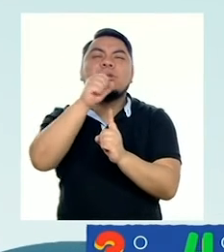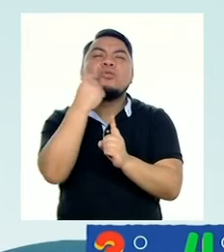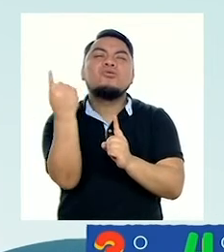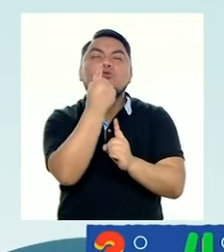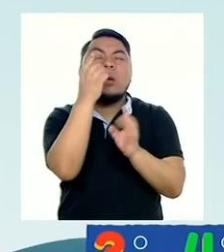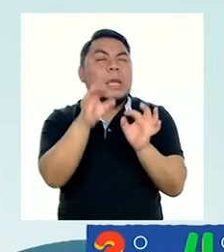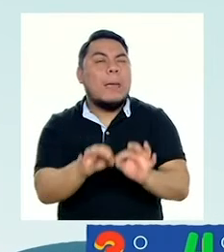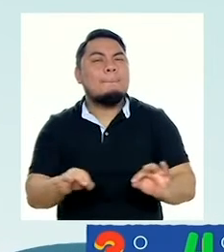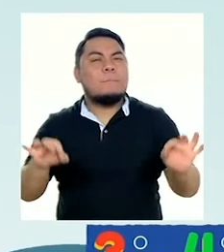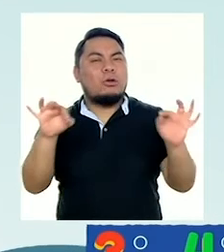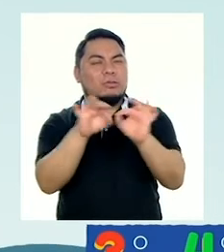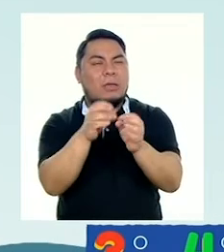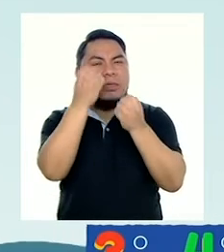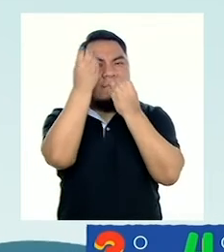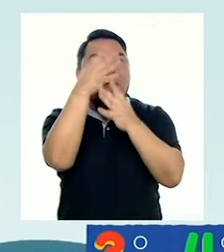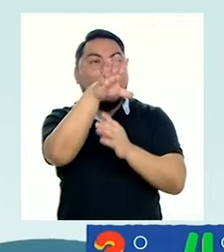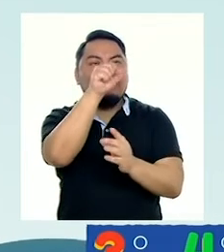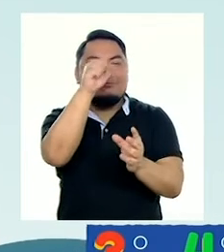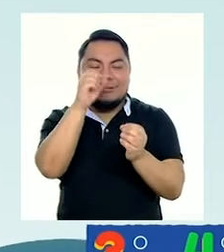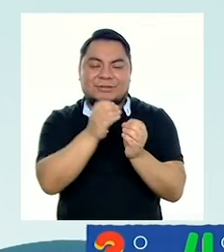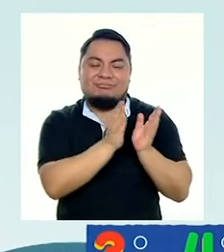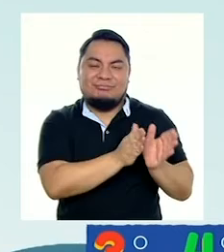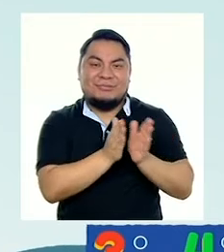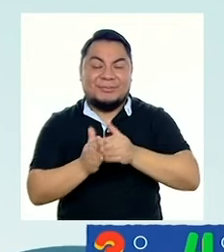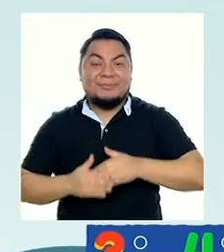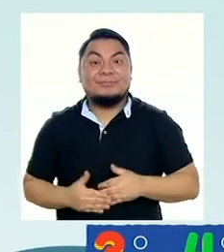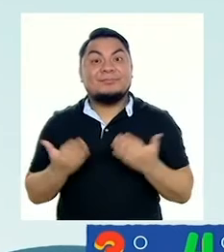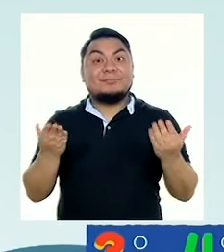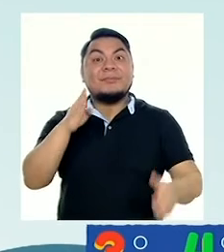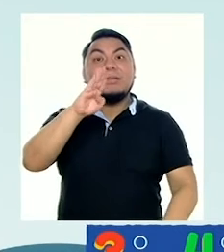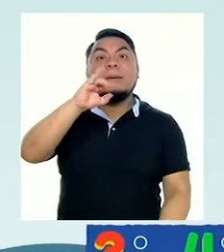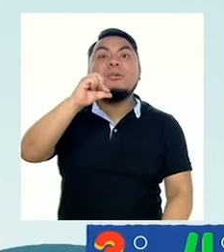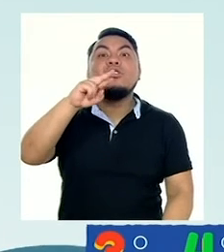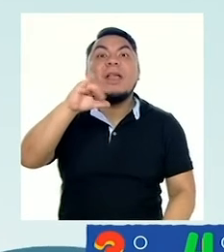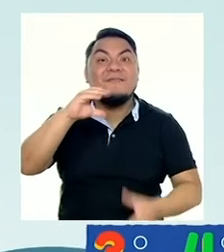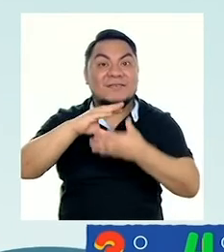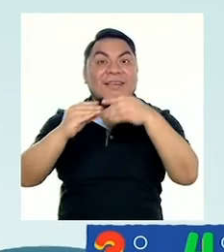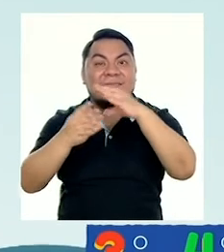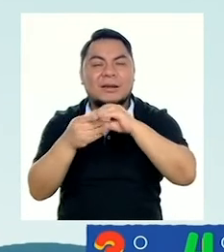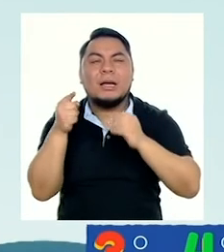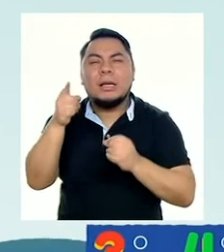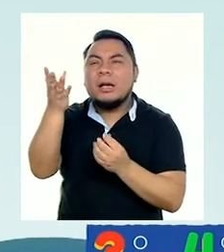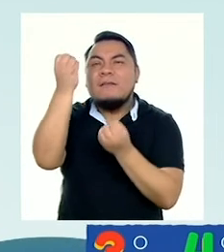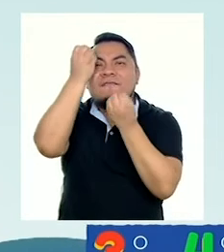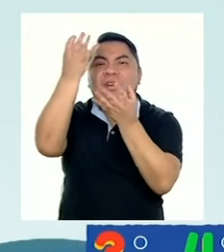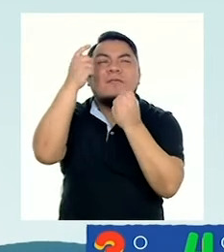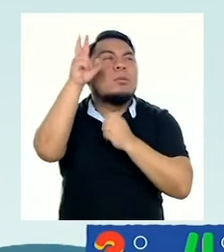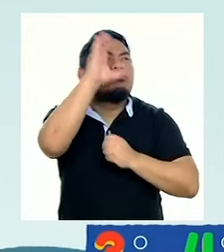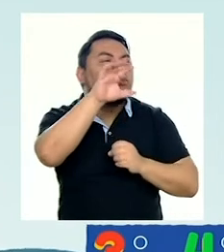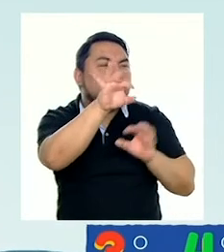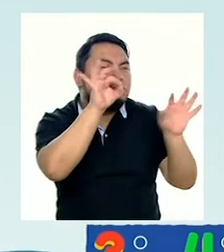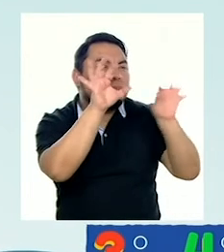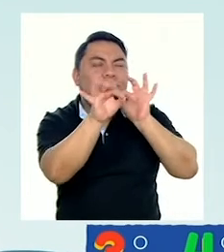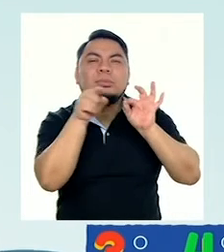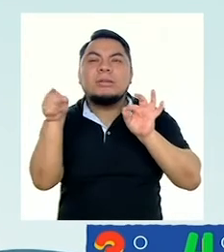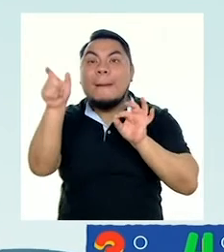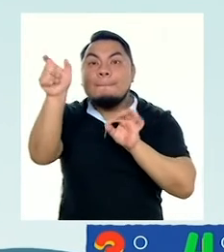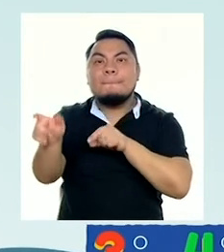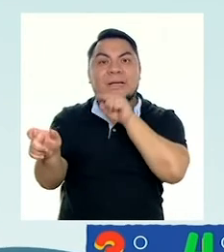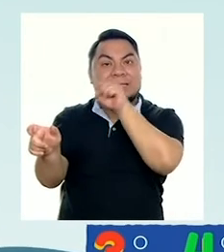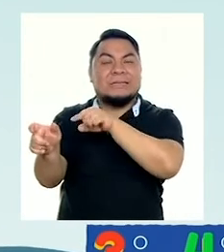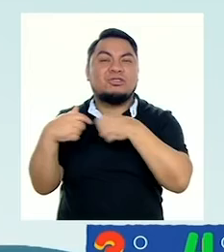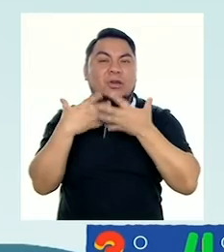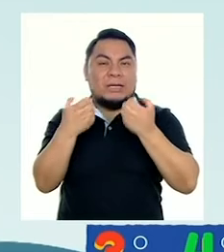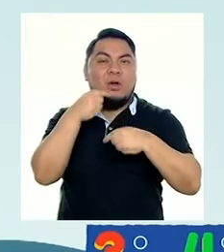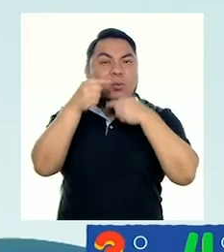solo aquellos hechos y datos relevantes. En la biografía buscamos fuentes de información que puedan tener datos sobre la persona de